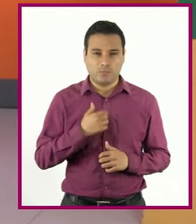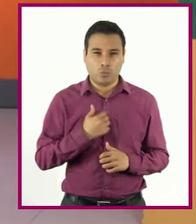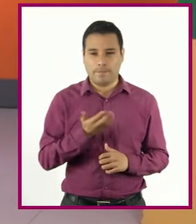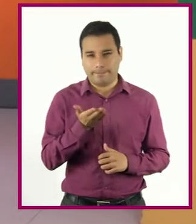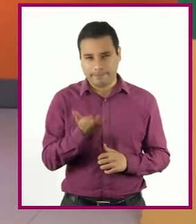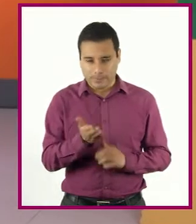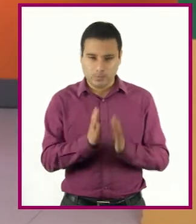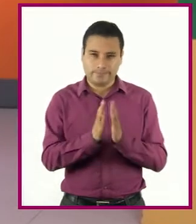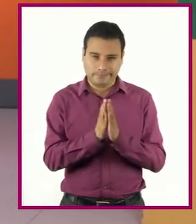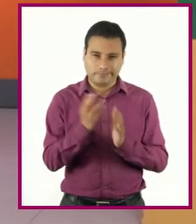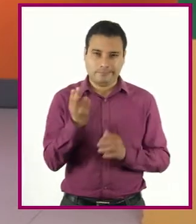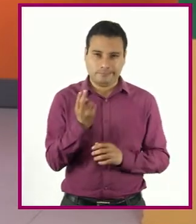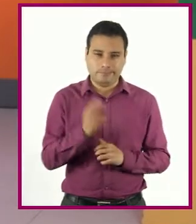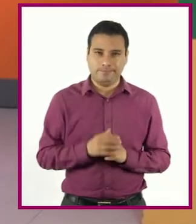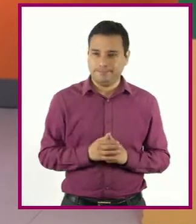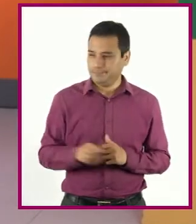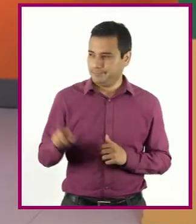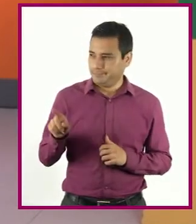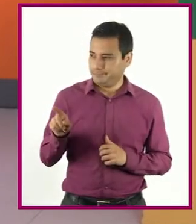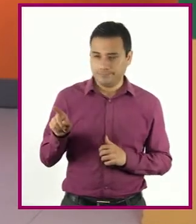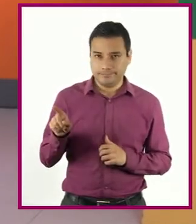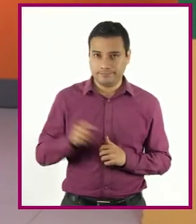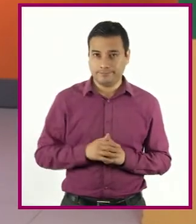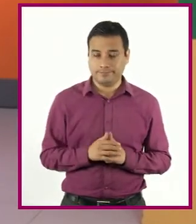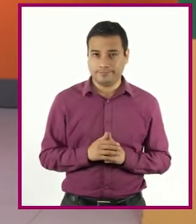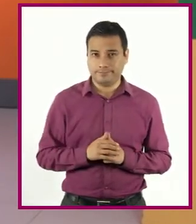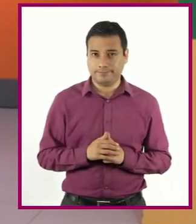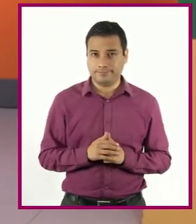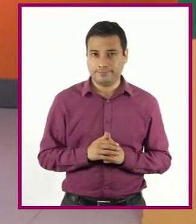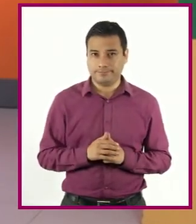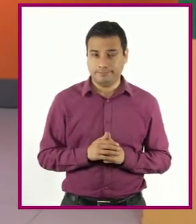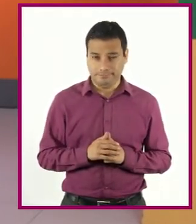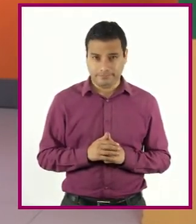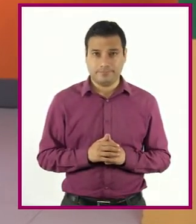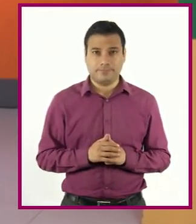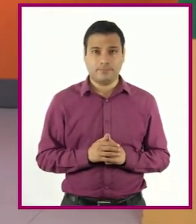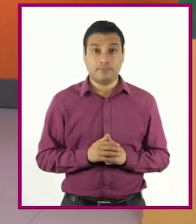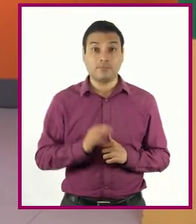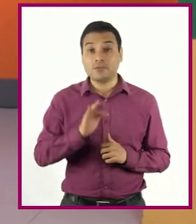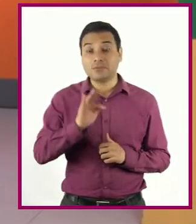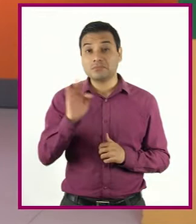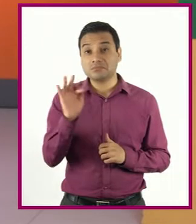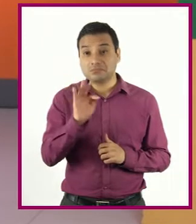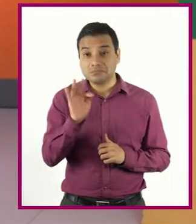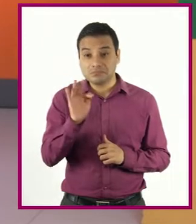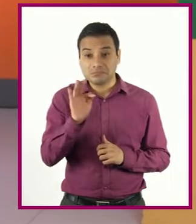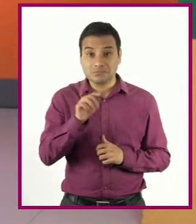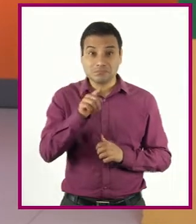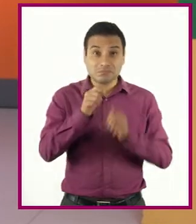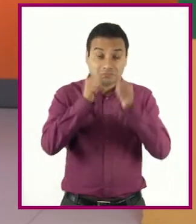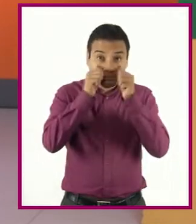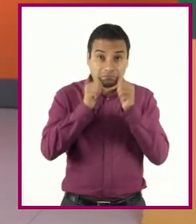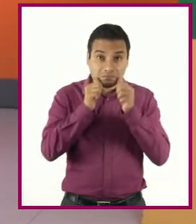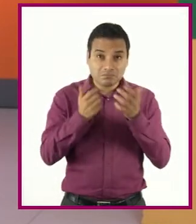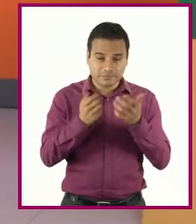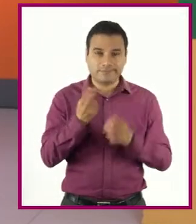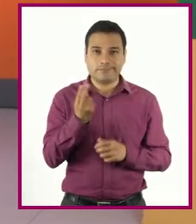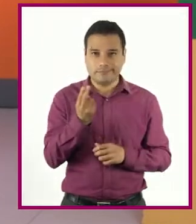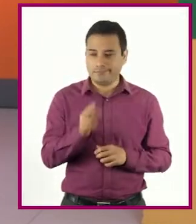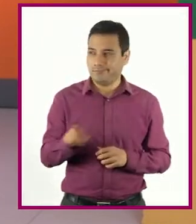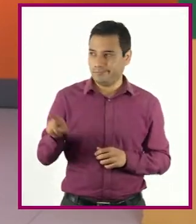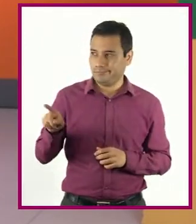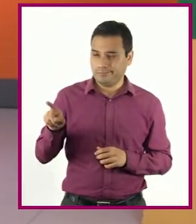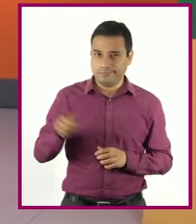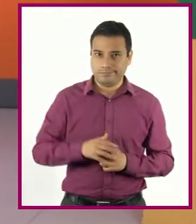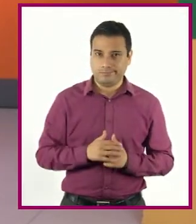la mano cuaderno, lápiz y goma. Por otra parte, si alguien tiene discapacidad visual, preparen hojas